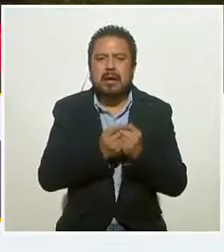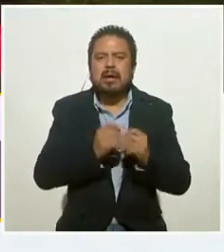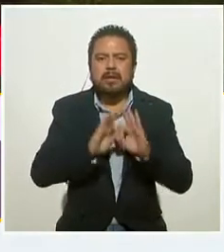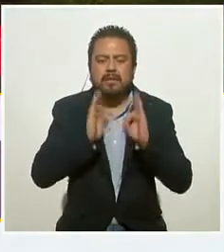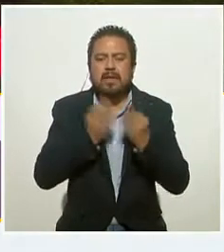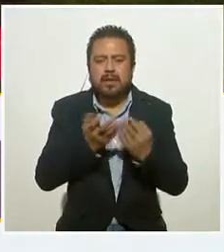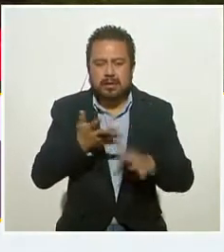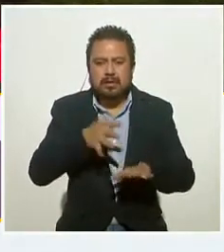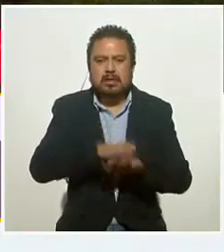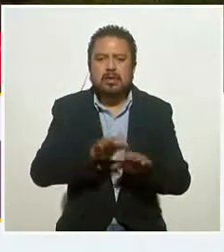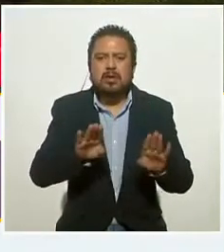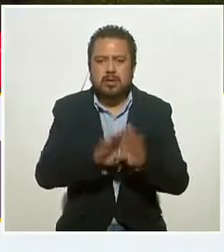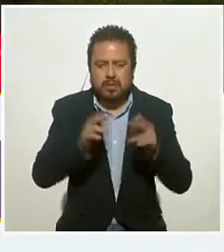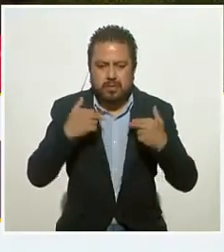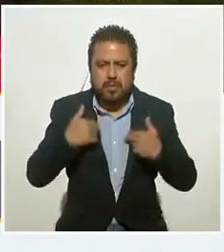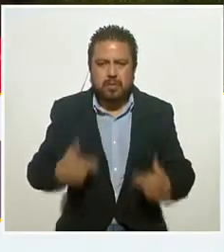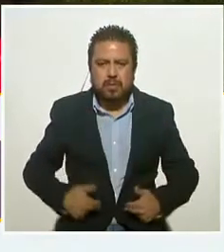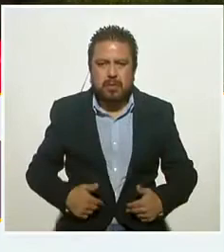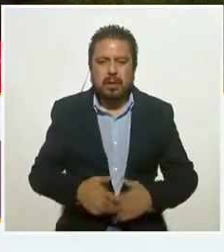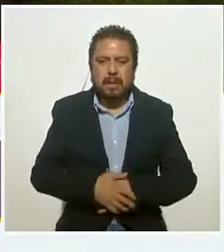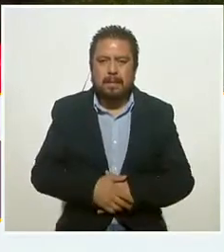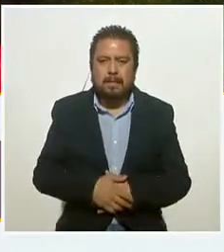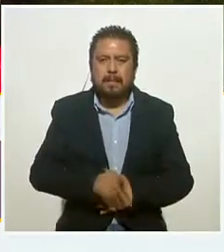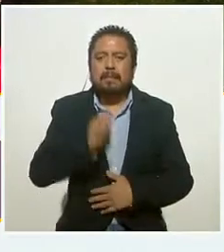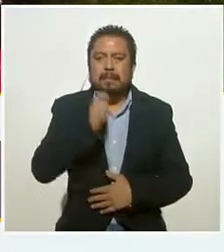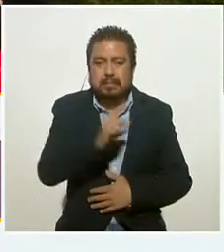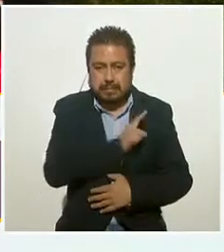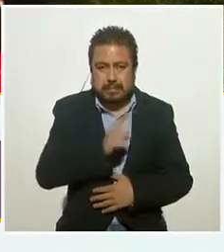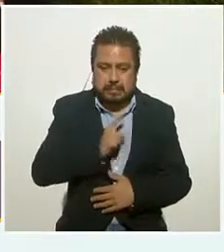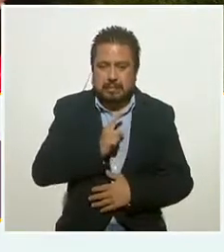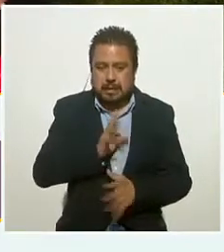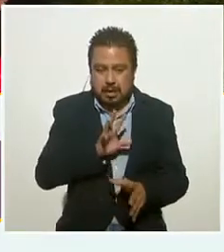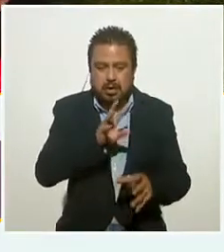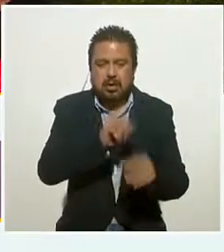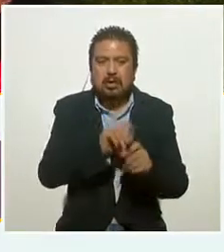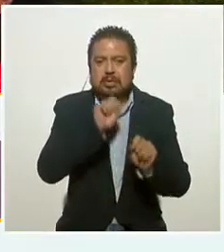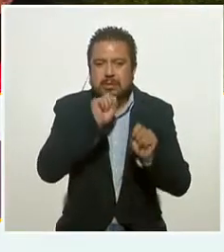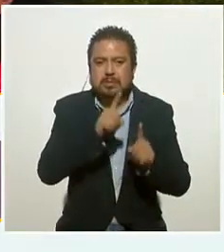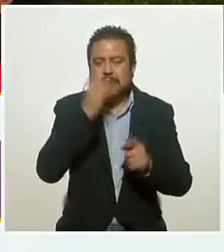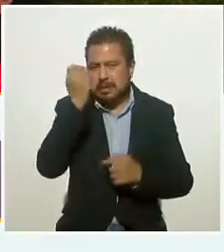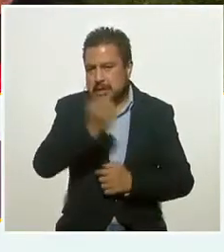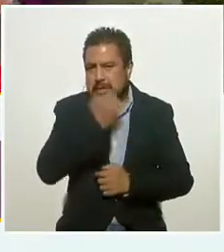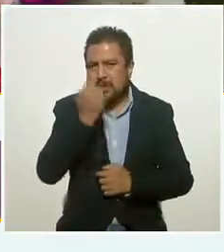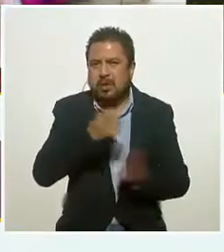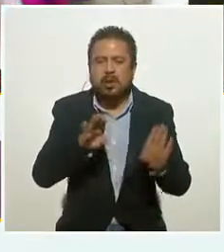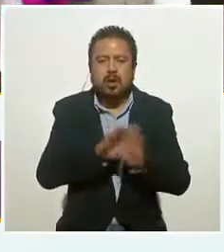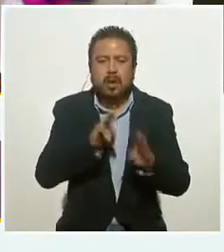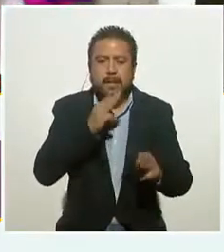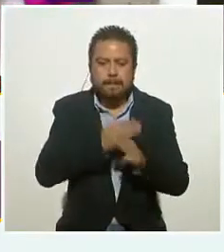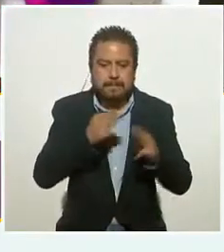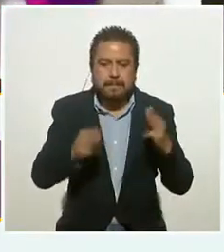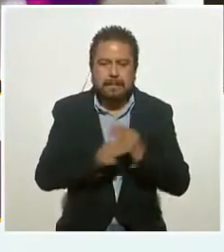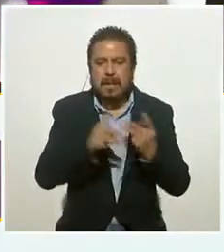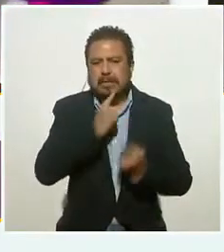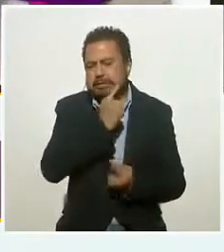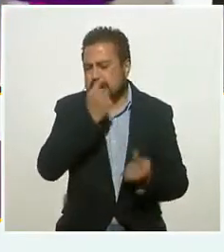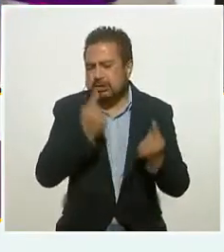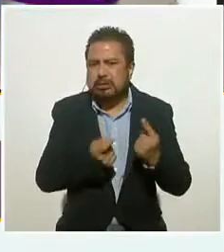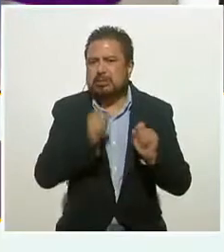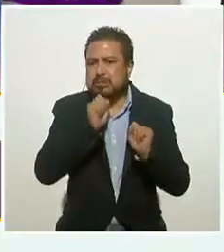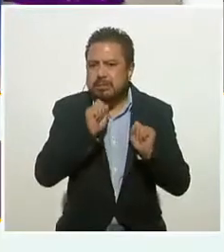formación integral como seres humanos. O sea, tendríamos que tenerla inclusive en las escuelas, digamos, como una materia desde chiquititos